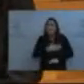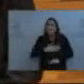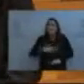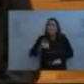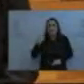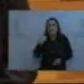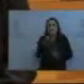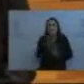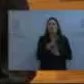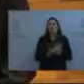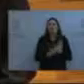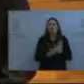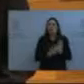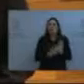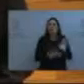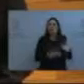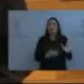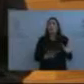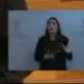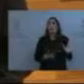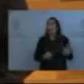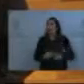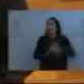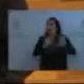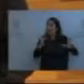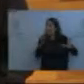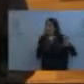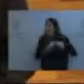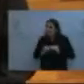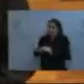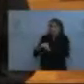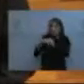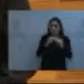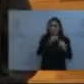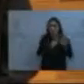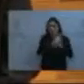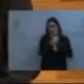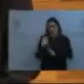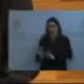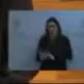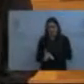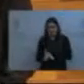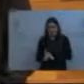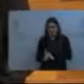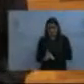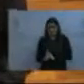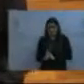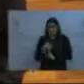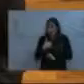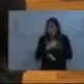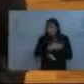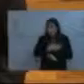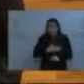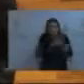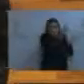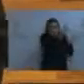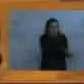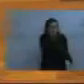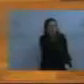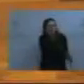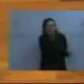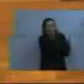deben de ser muy claras y, sobre todo, deben de ser homogéneas para los afectados. Es decir, y yo por lo menos querría que usted me